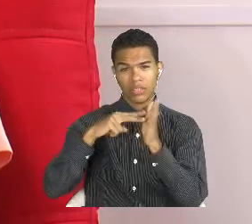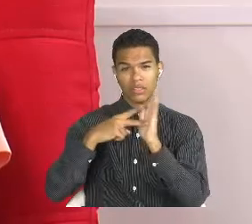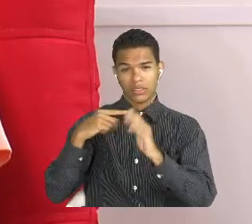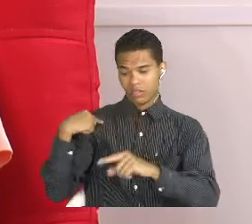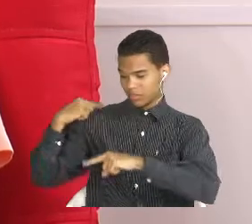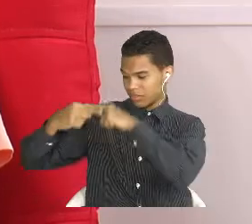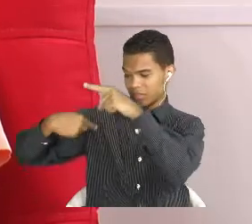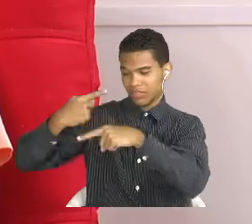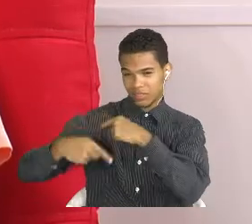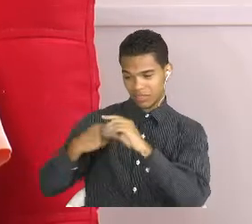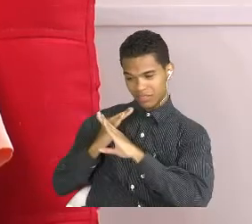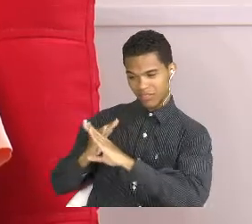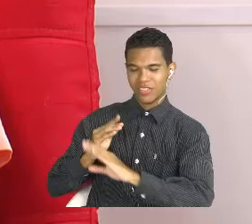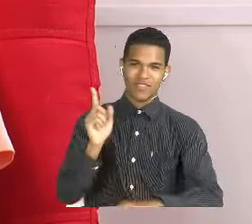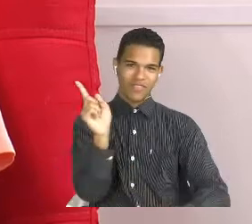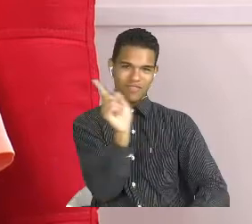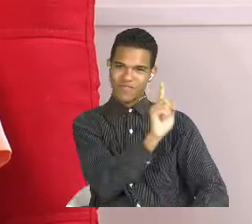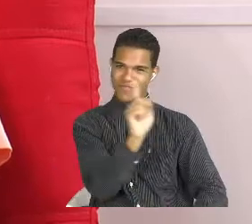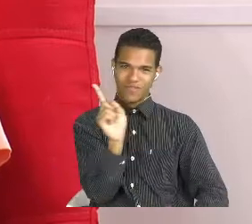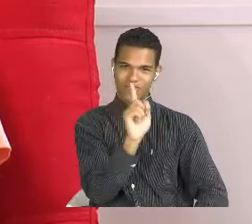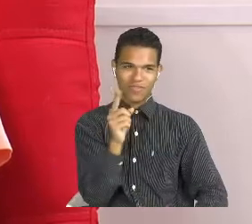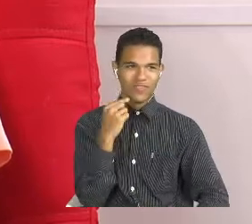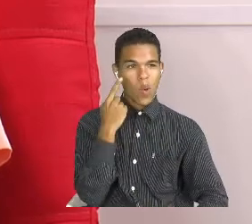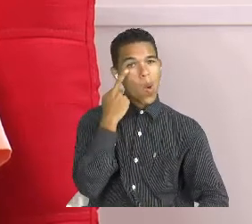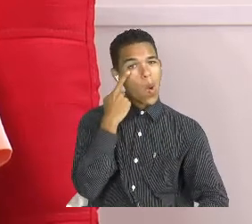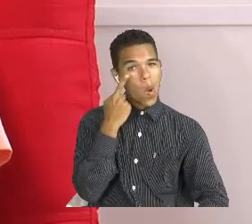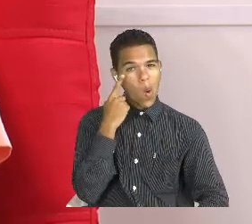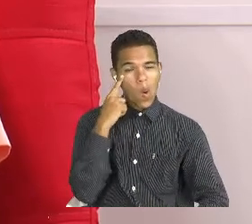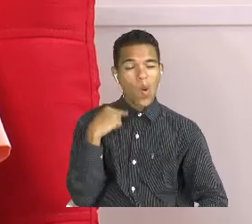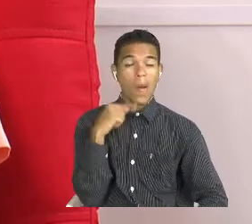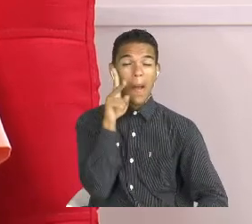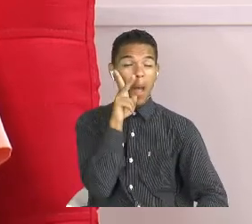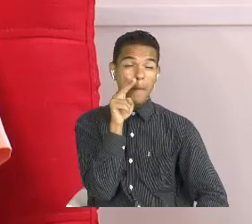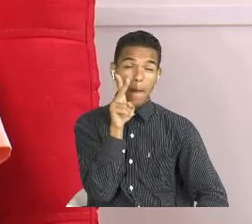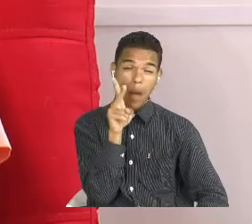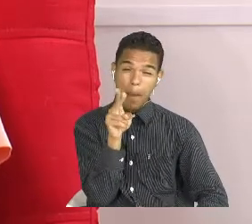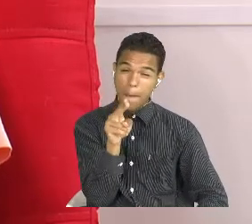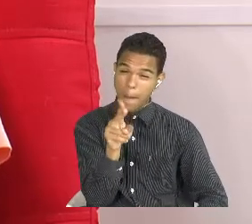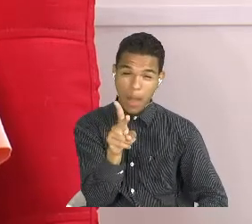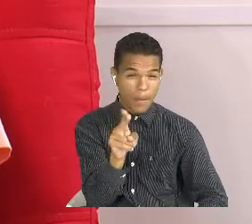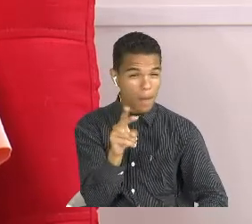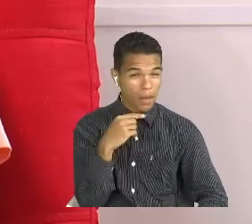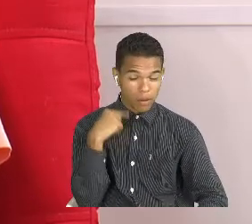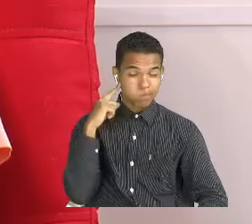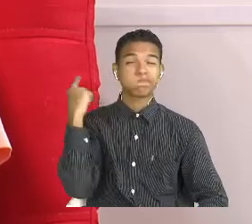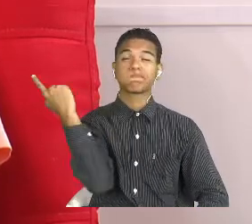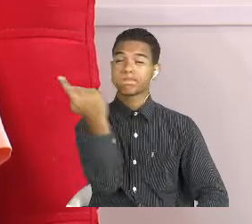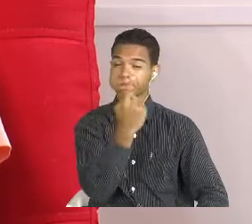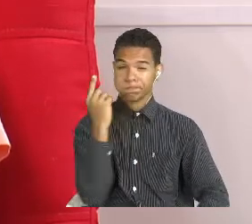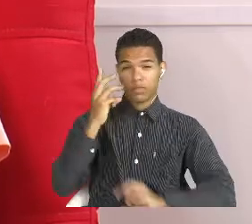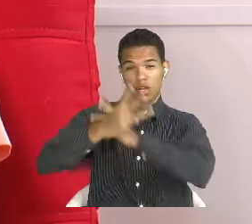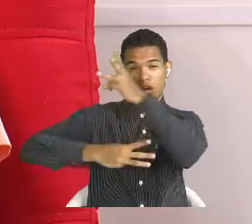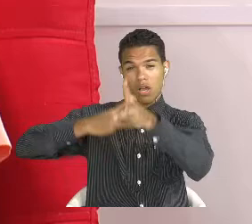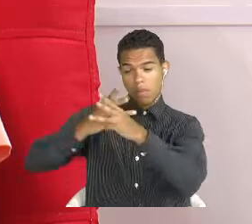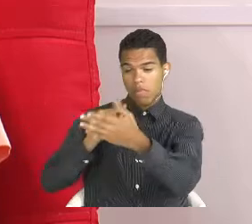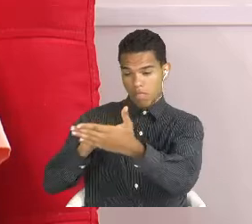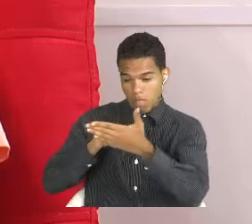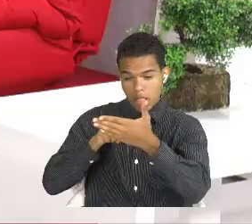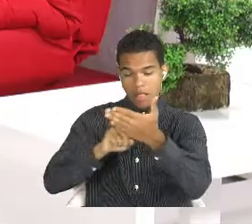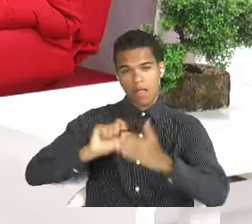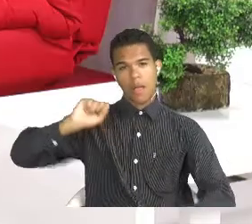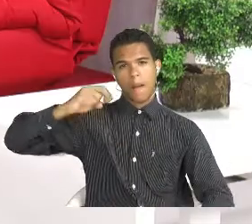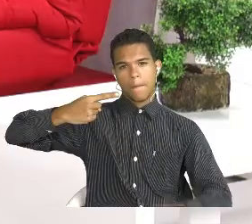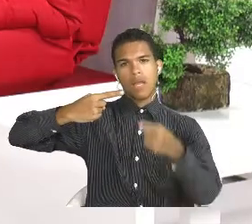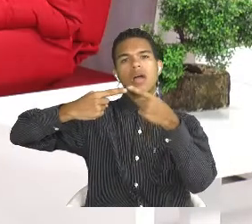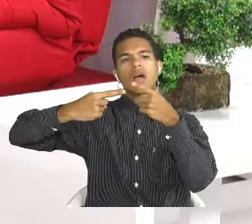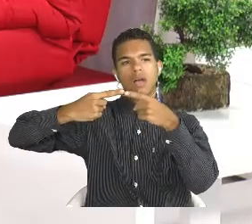un grupo que sí puede ser prevenido versus el otro grupo que es el más frecuente y el de más presentaciones a nivel mundial, es el primario, y ese